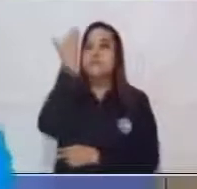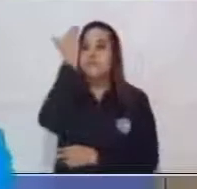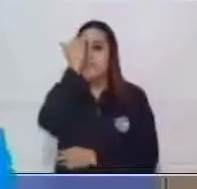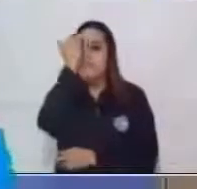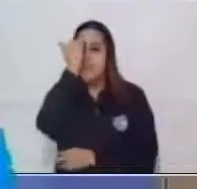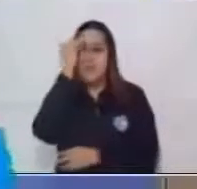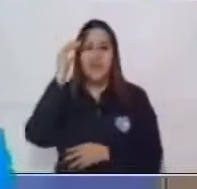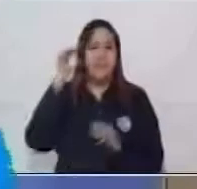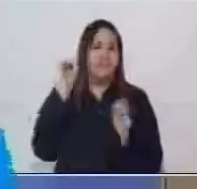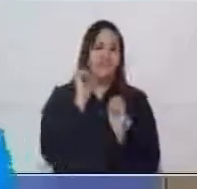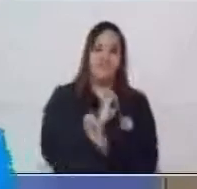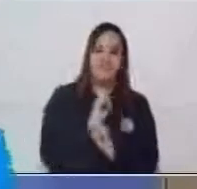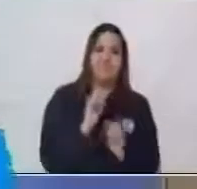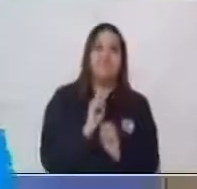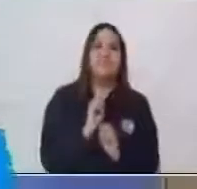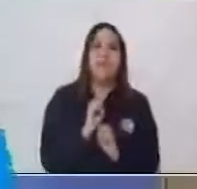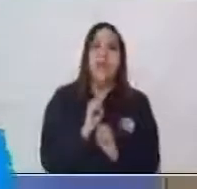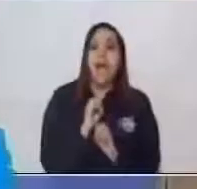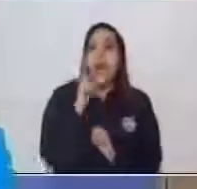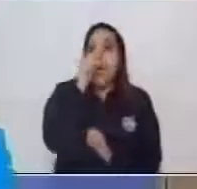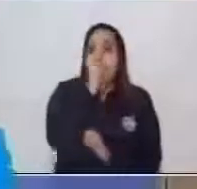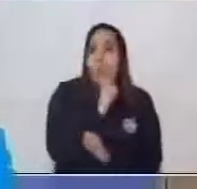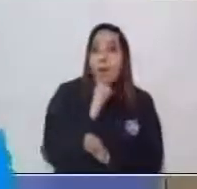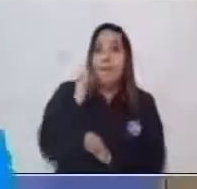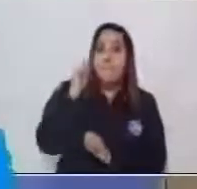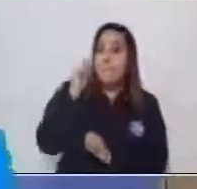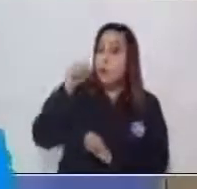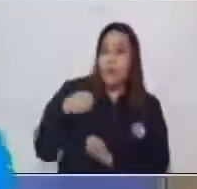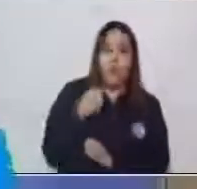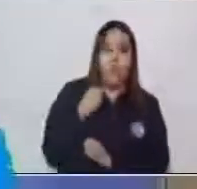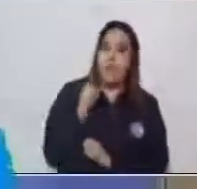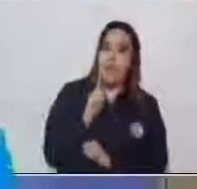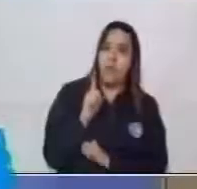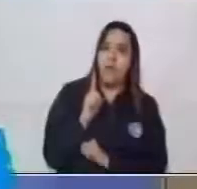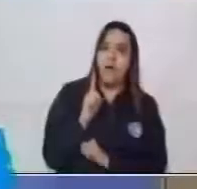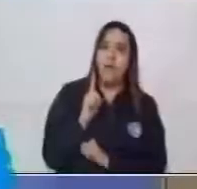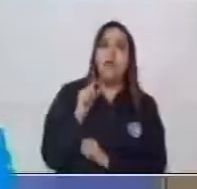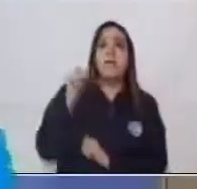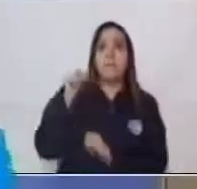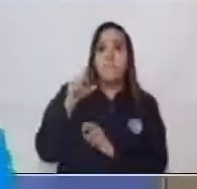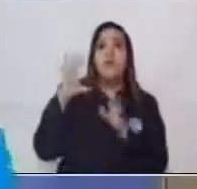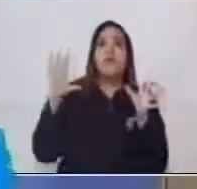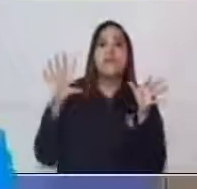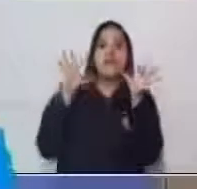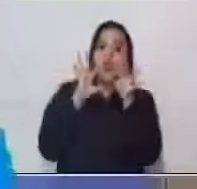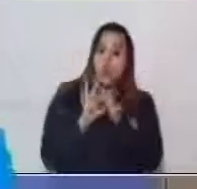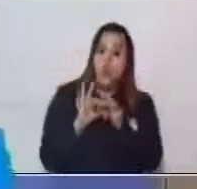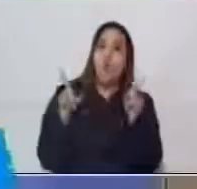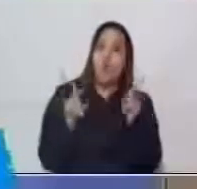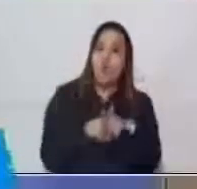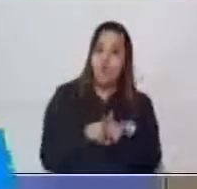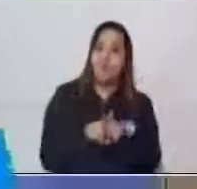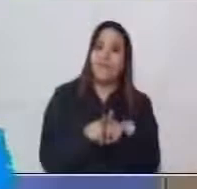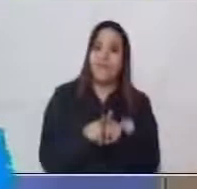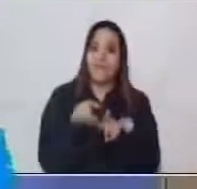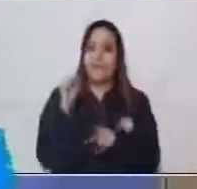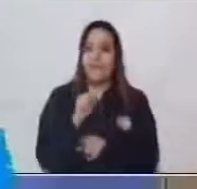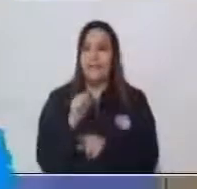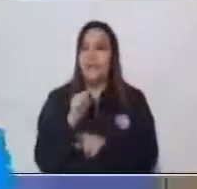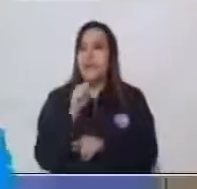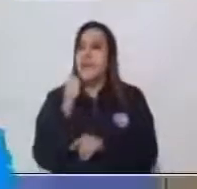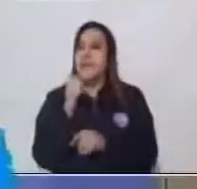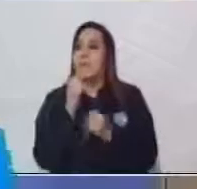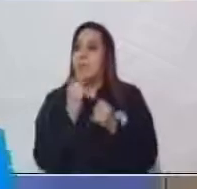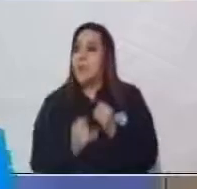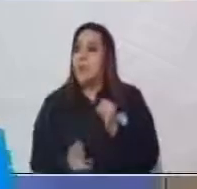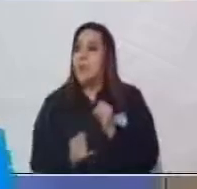imposible. No hay punto y coma porque toda esta oración, estas dos oraciones son complejas. Y por último, cuando